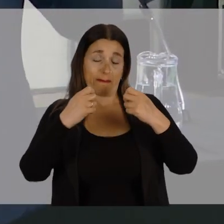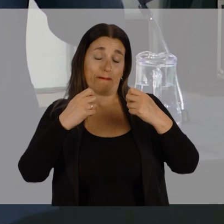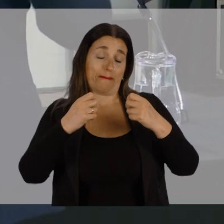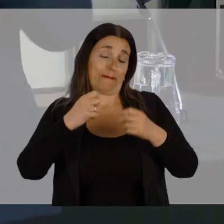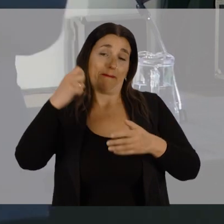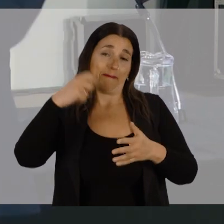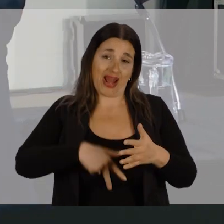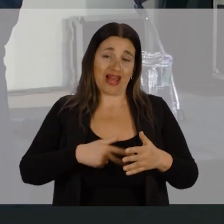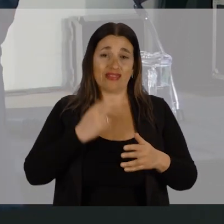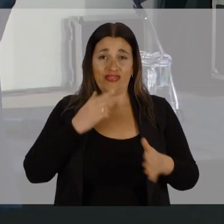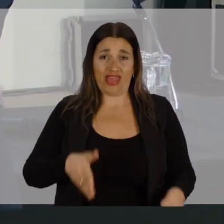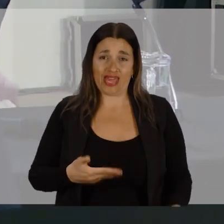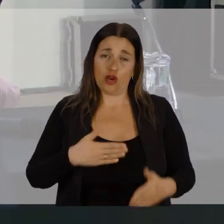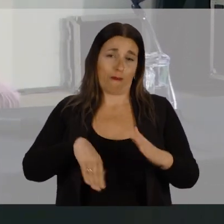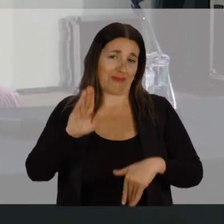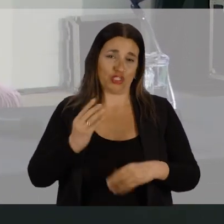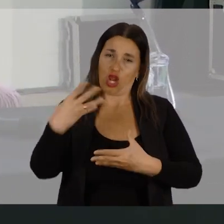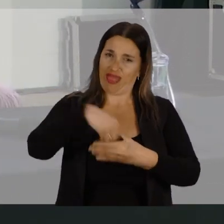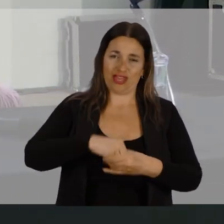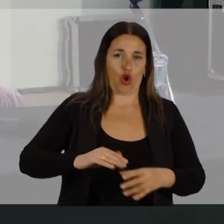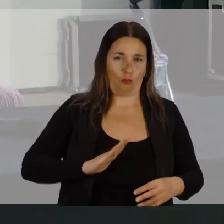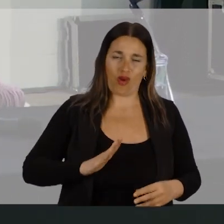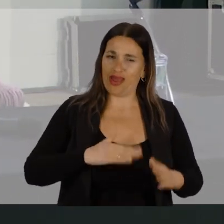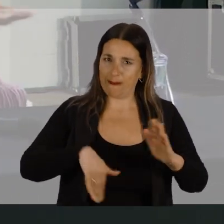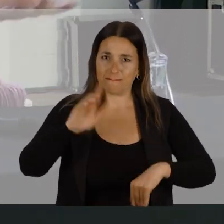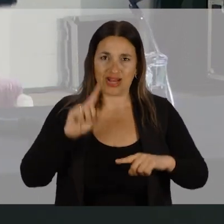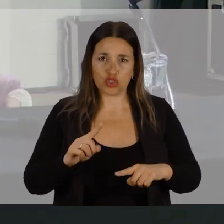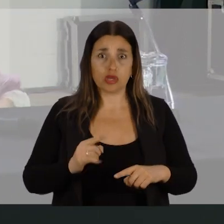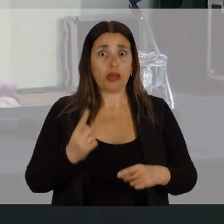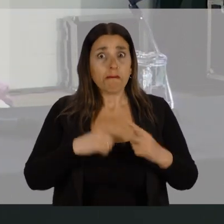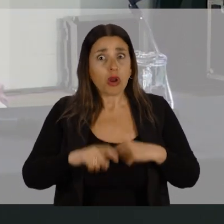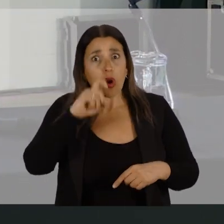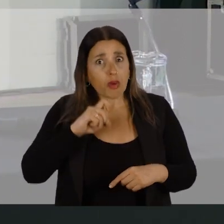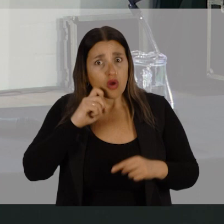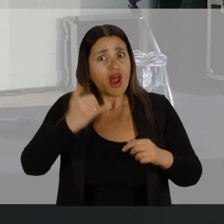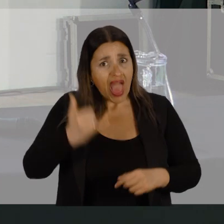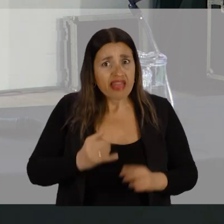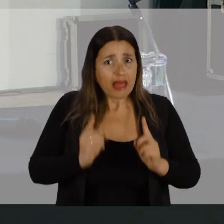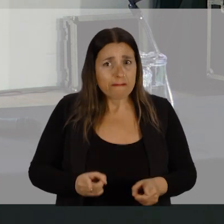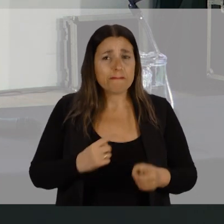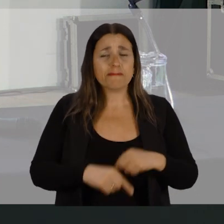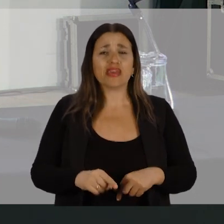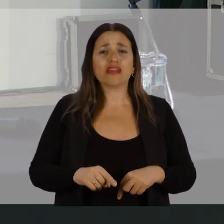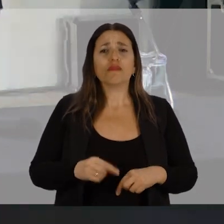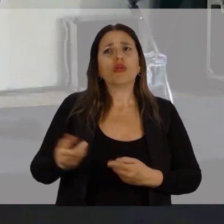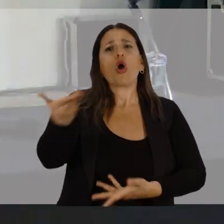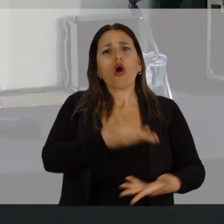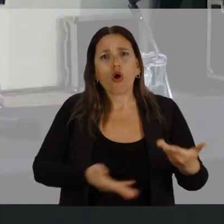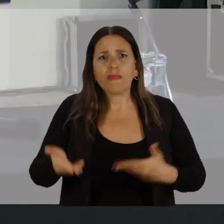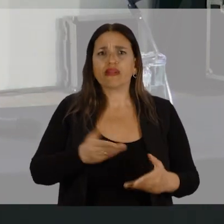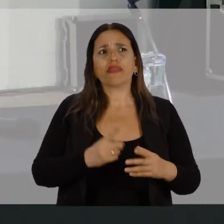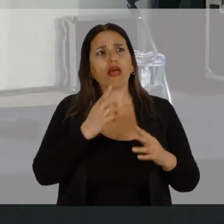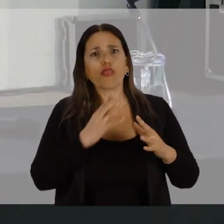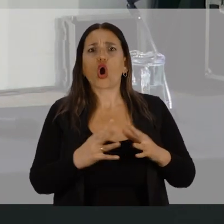Este plan de género, en el cual mayoritariamente están las mujeres integrándolo, en la cual hay varones